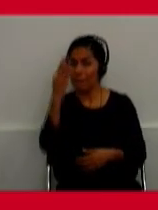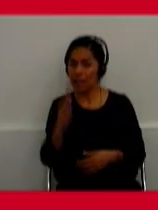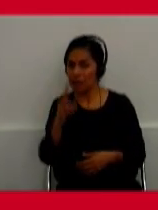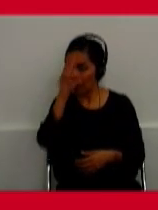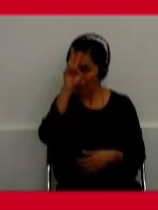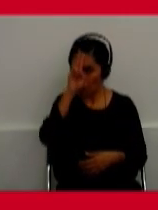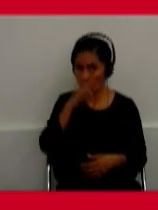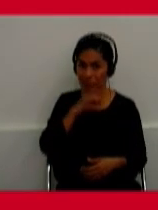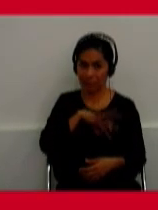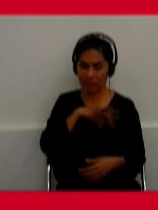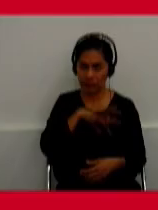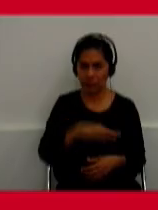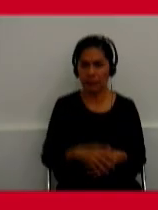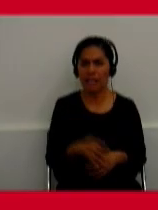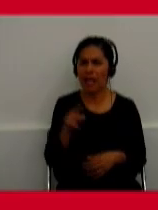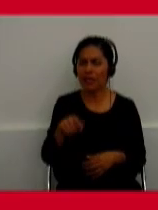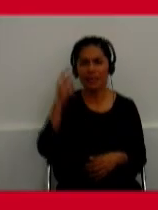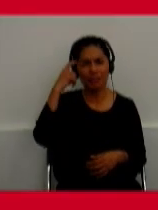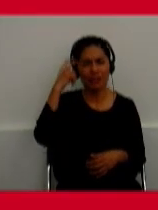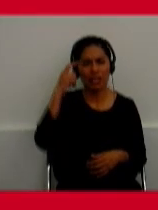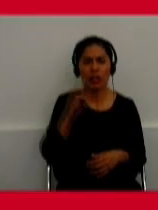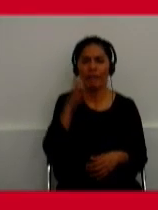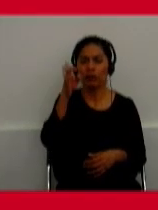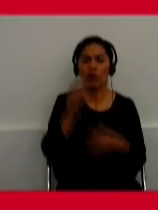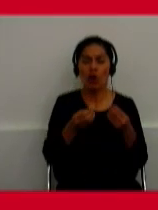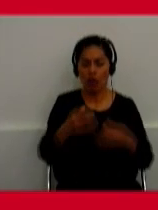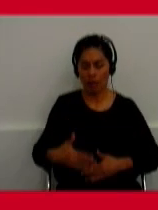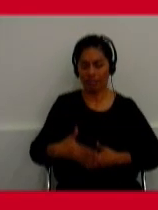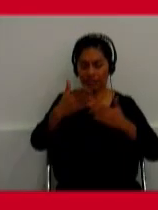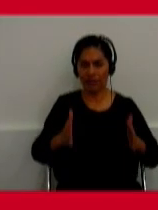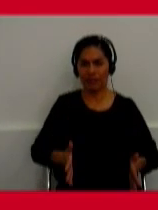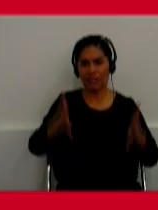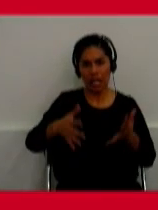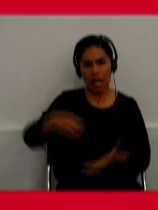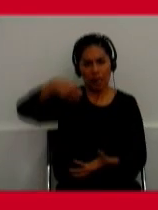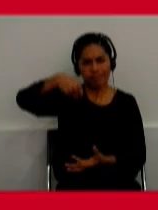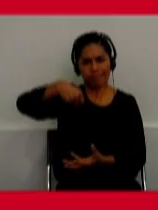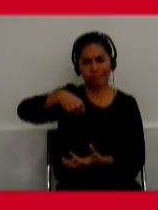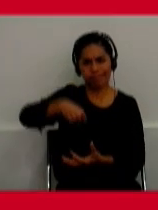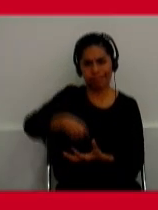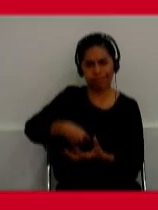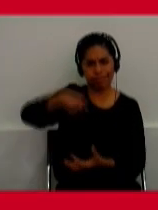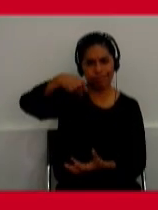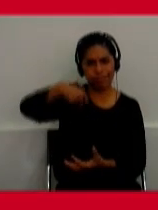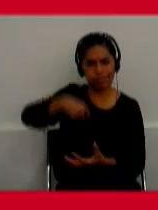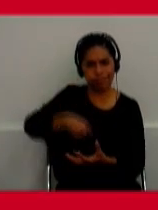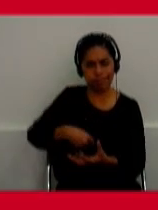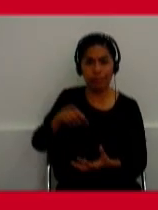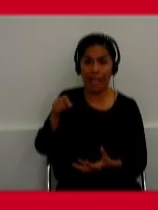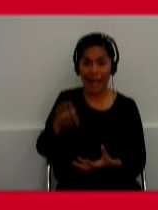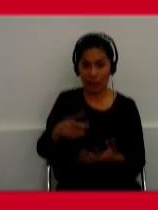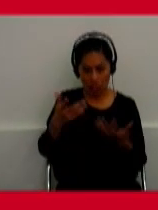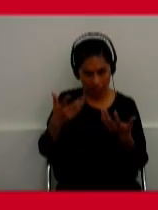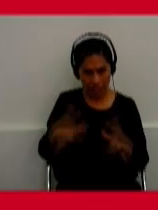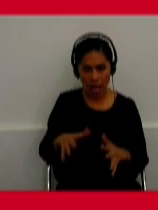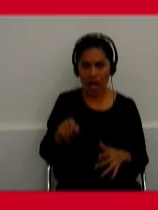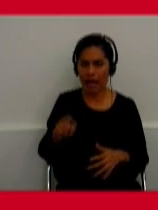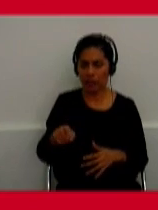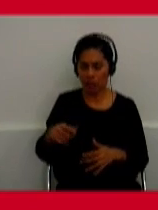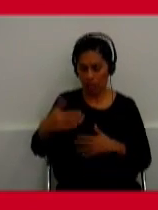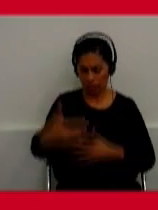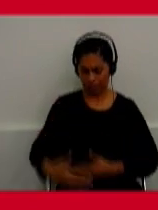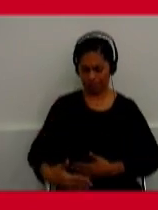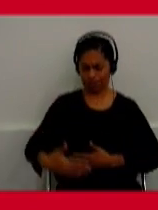están avanzando en que realmente en el futuro los relaves filtrados sean, digamos, los relaves que realmente se contengan en los depósitos,